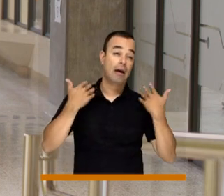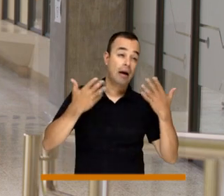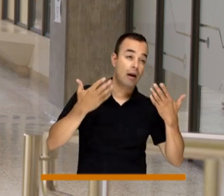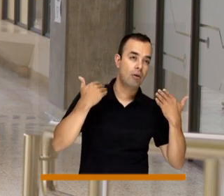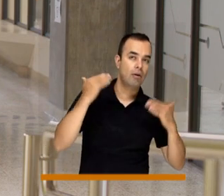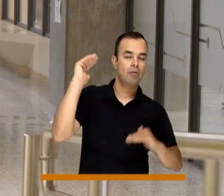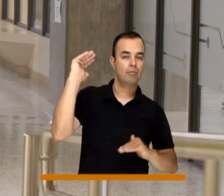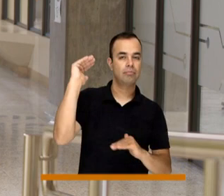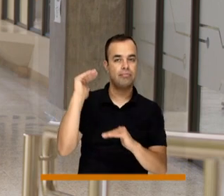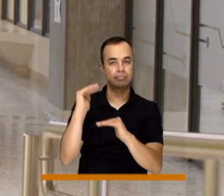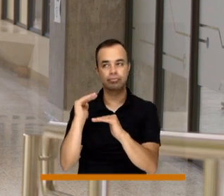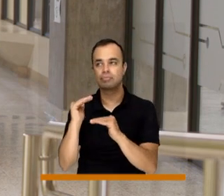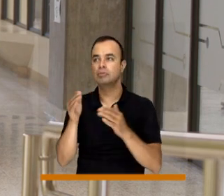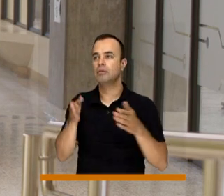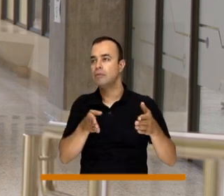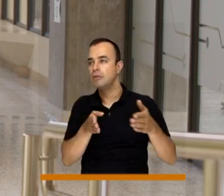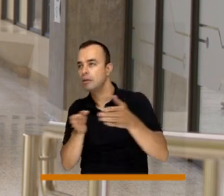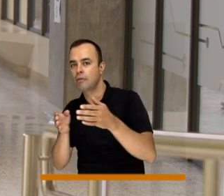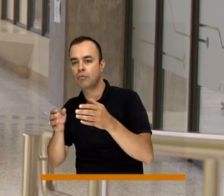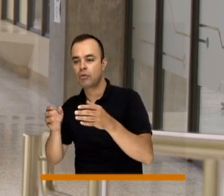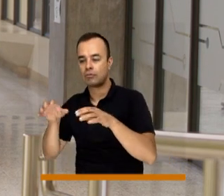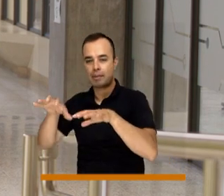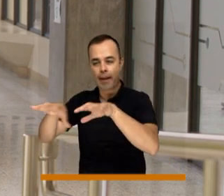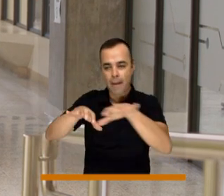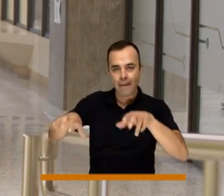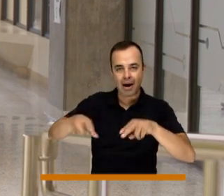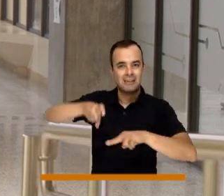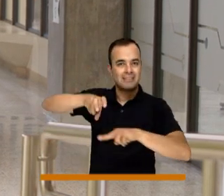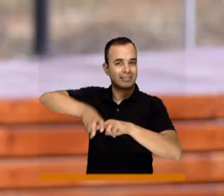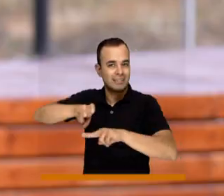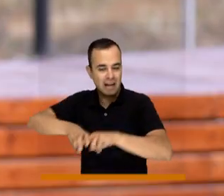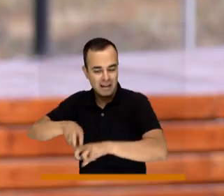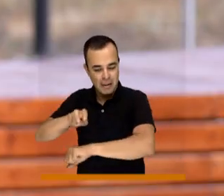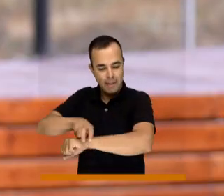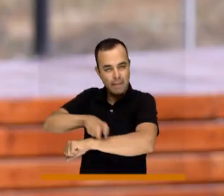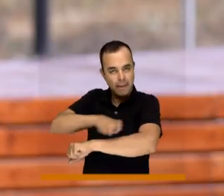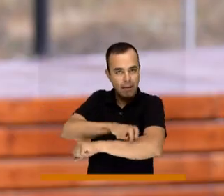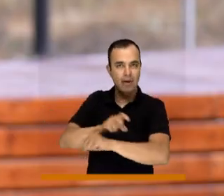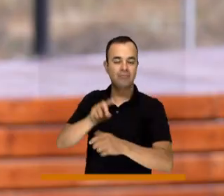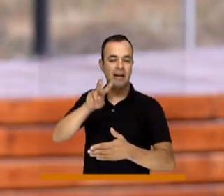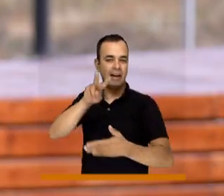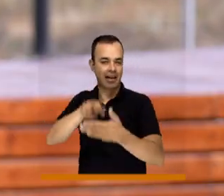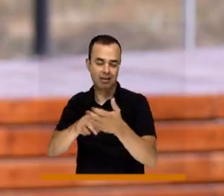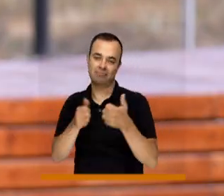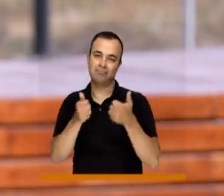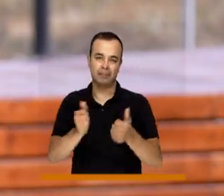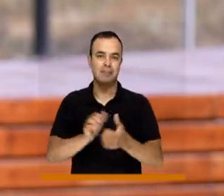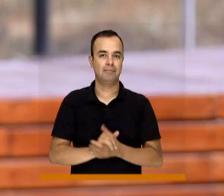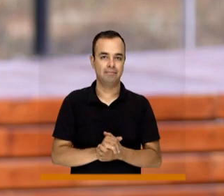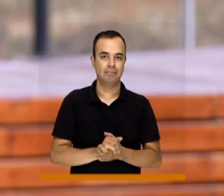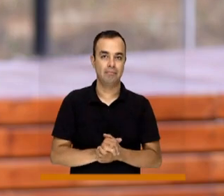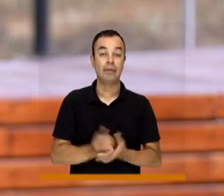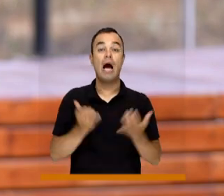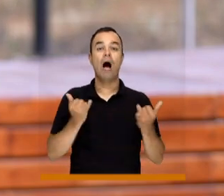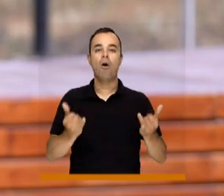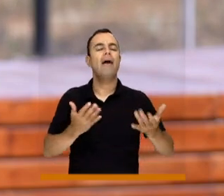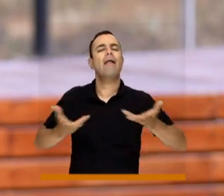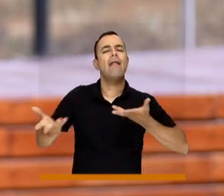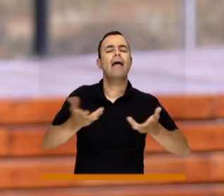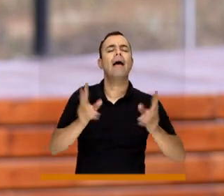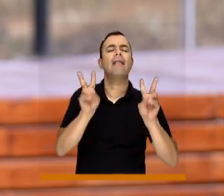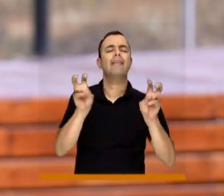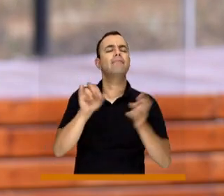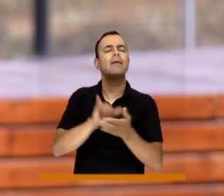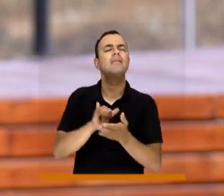con pérgolas, con caminos, con mobiliario, con la banquita para sentarnos a leer un libro. Así que bueno, dediquémonos al impacto